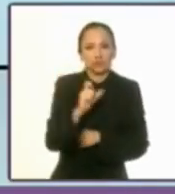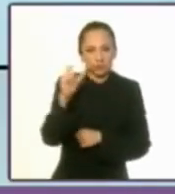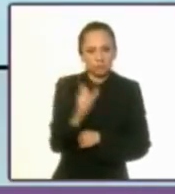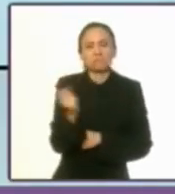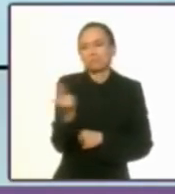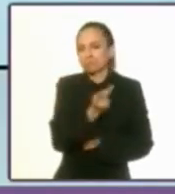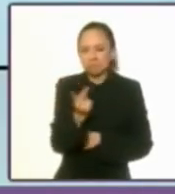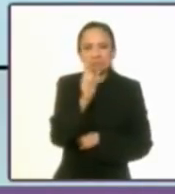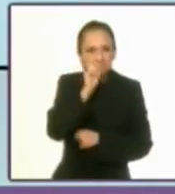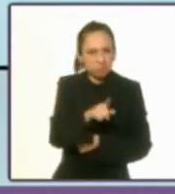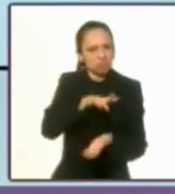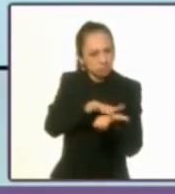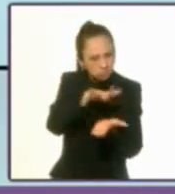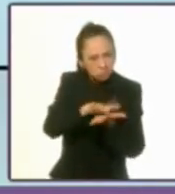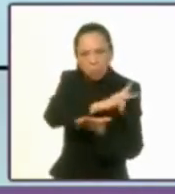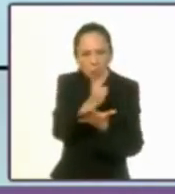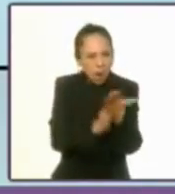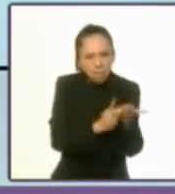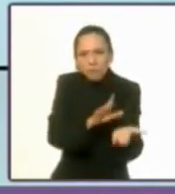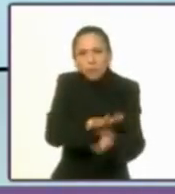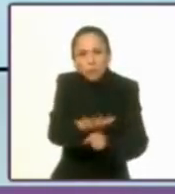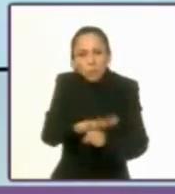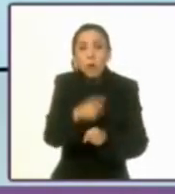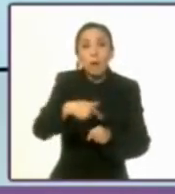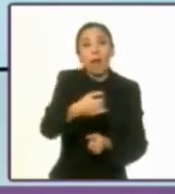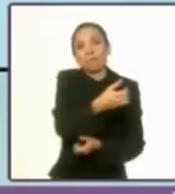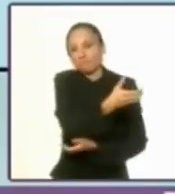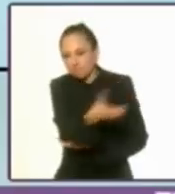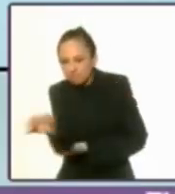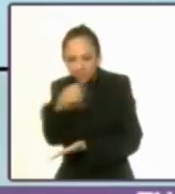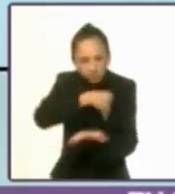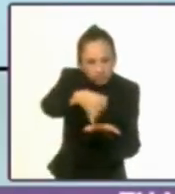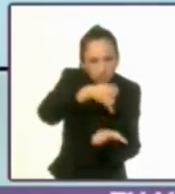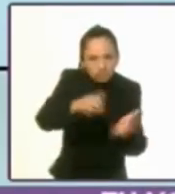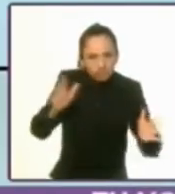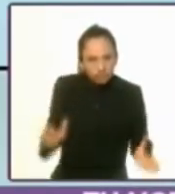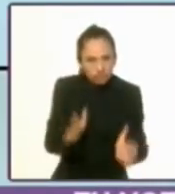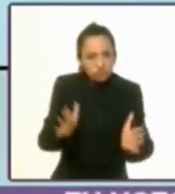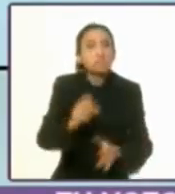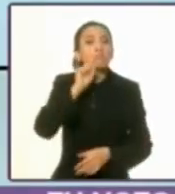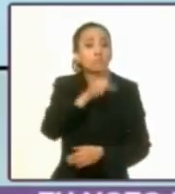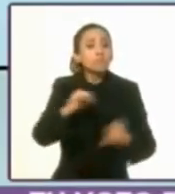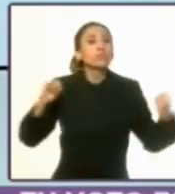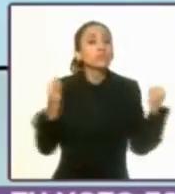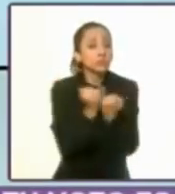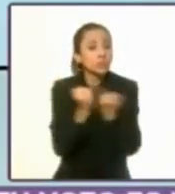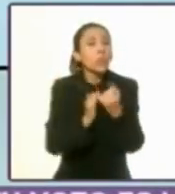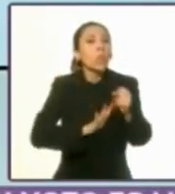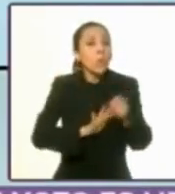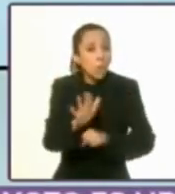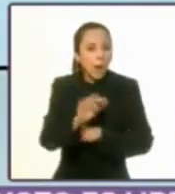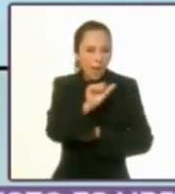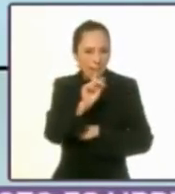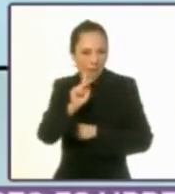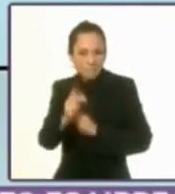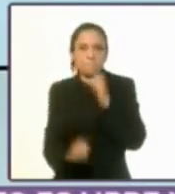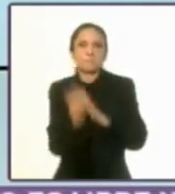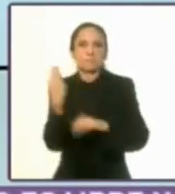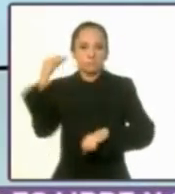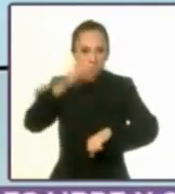programas de fomento a la agricultura y también vamos a crear una aplicación para que los productores puedan comercializar sus